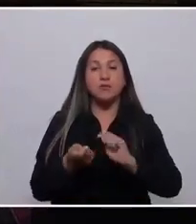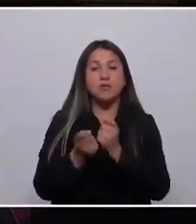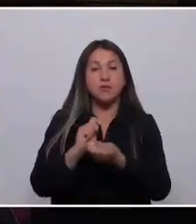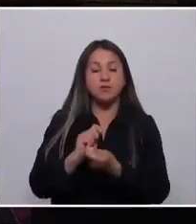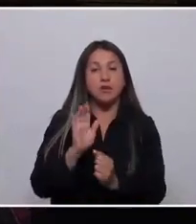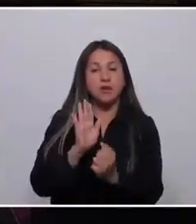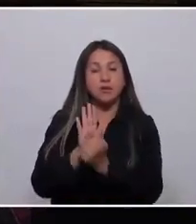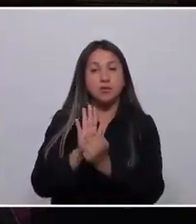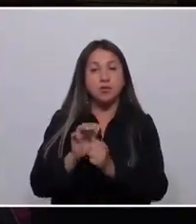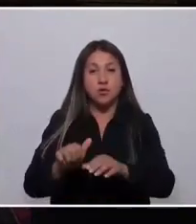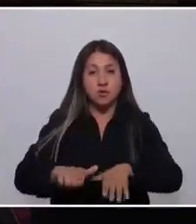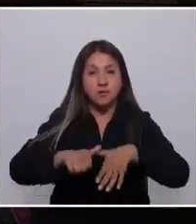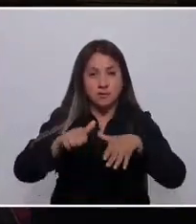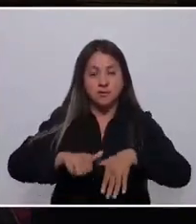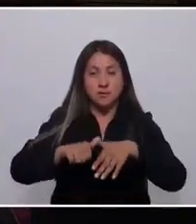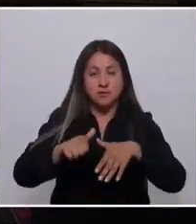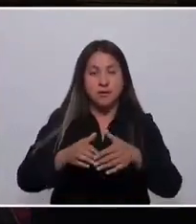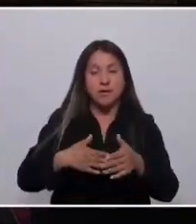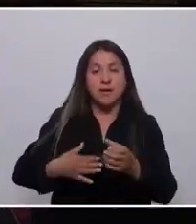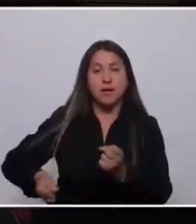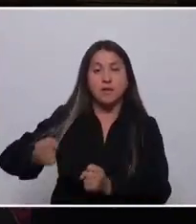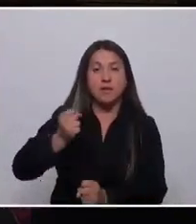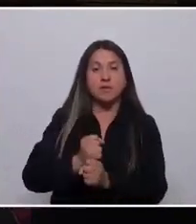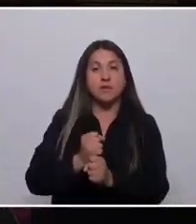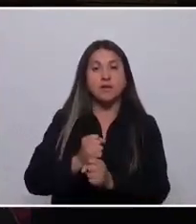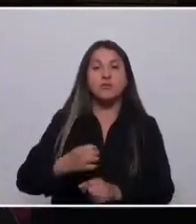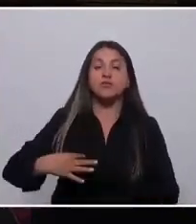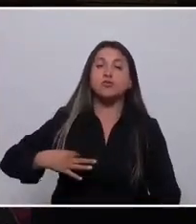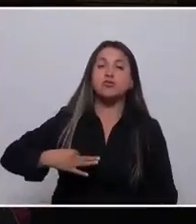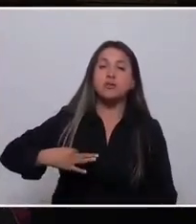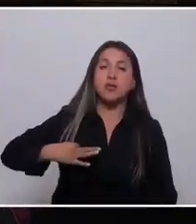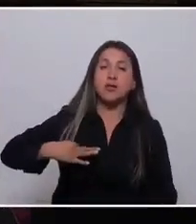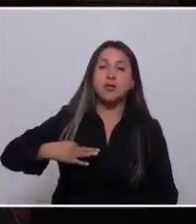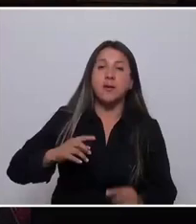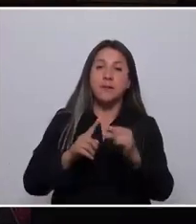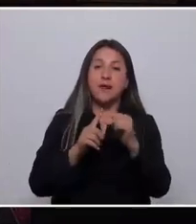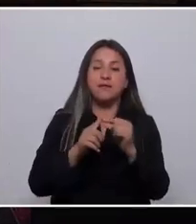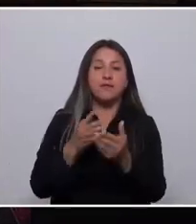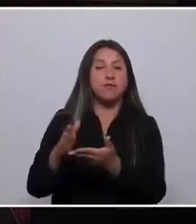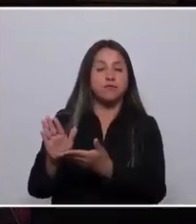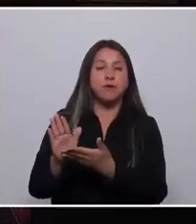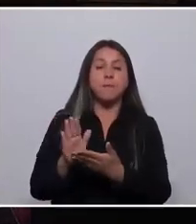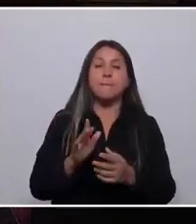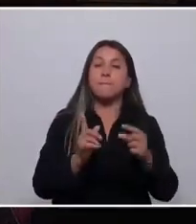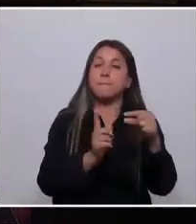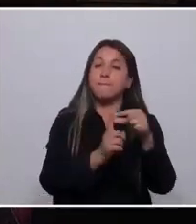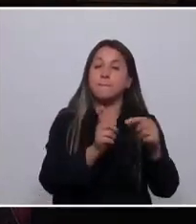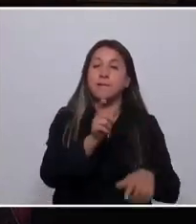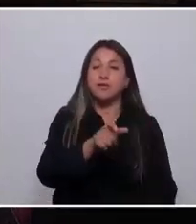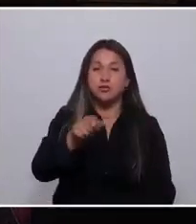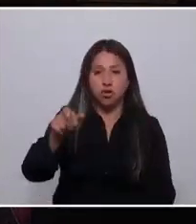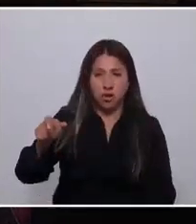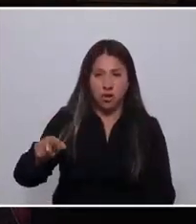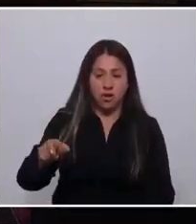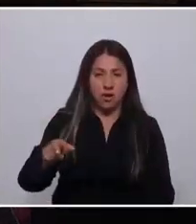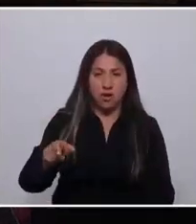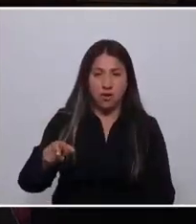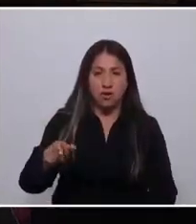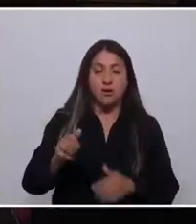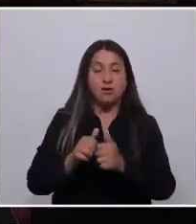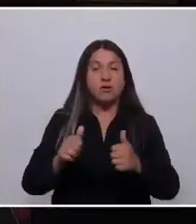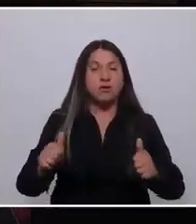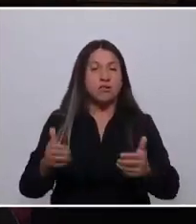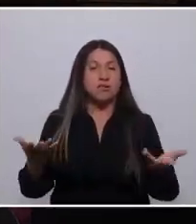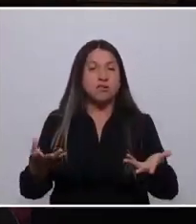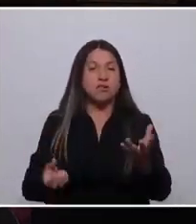16 para reemplazar la ciudadanía por las personas. La Secretaría no determinó a qué nuevo precepto